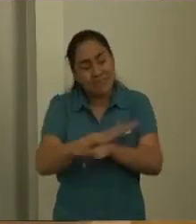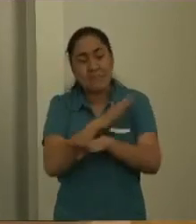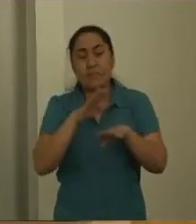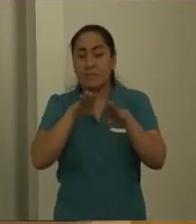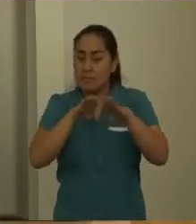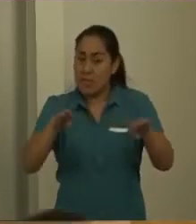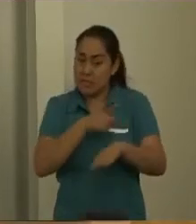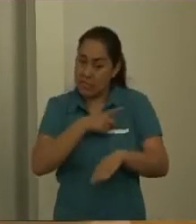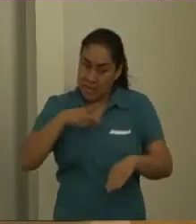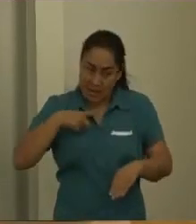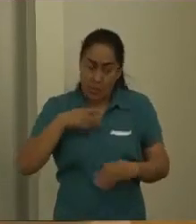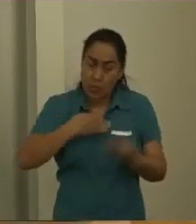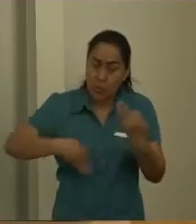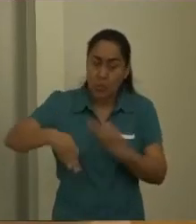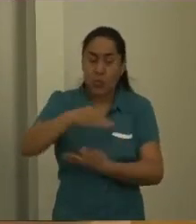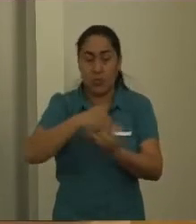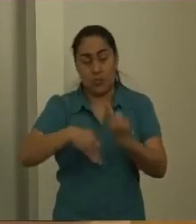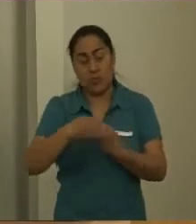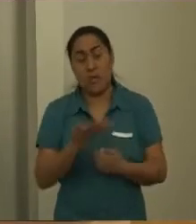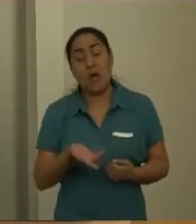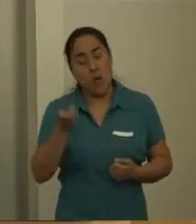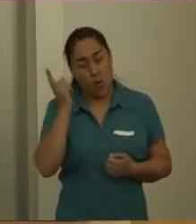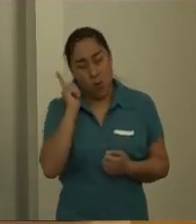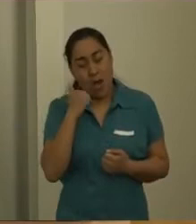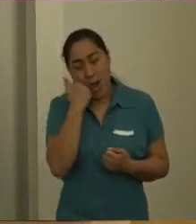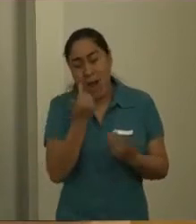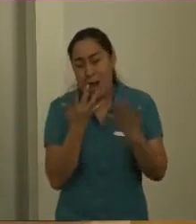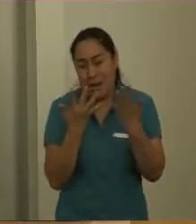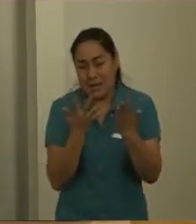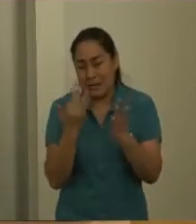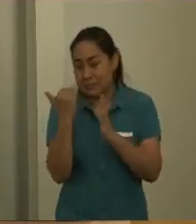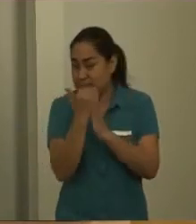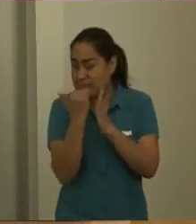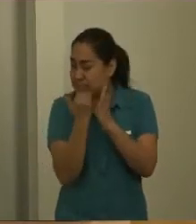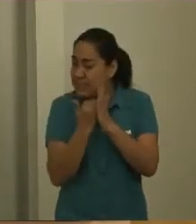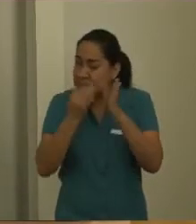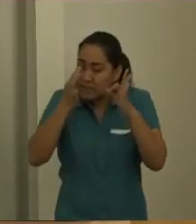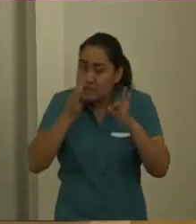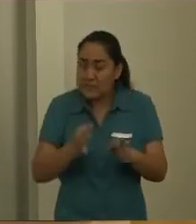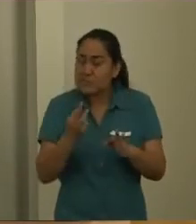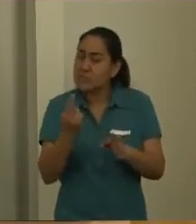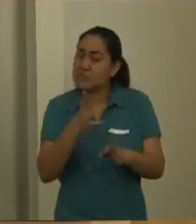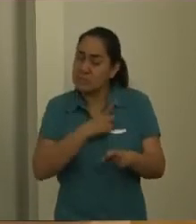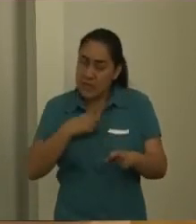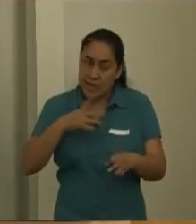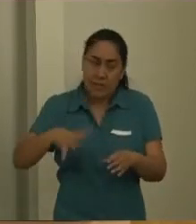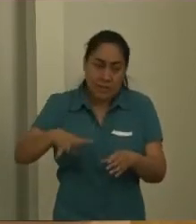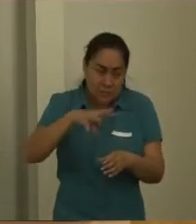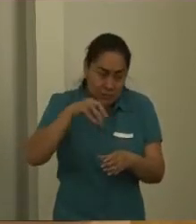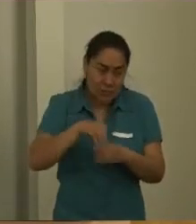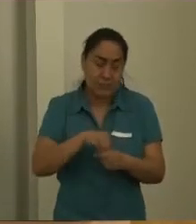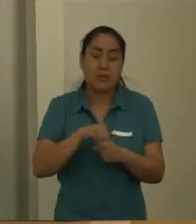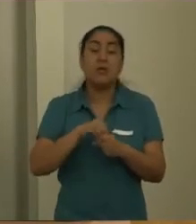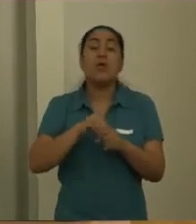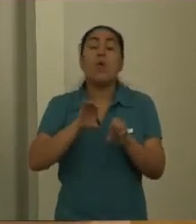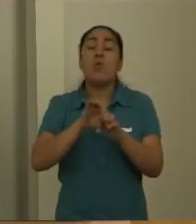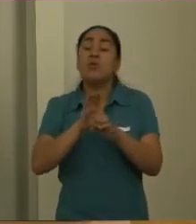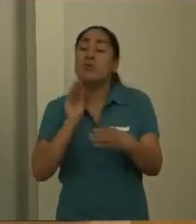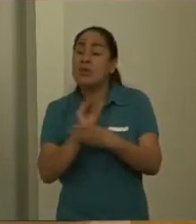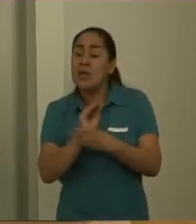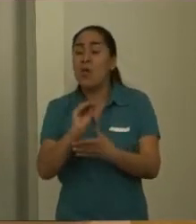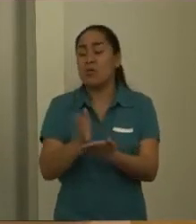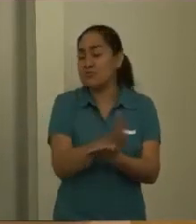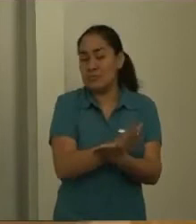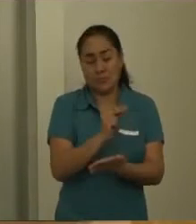alcanzar esta ambiciosa agenda de manera incluyente sin dejar nadie atrás y